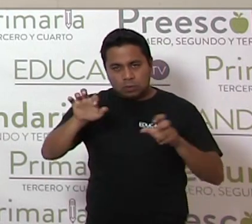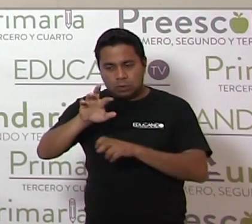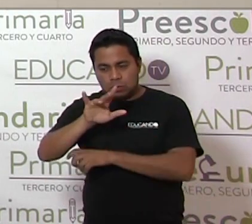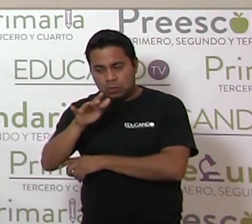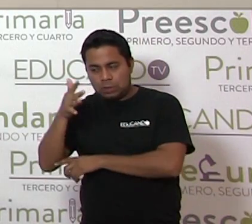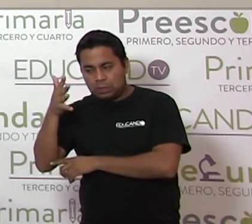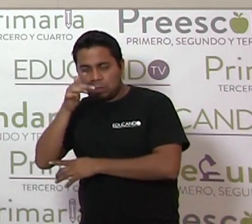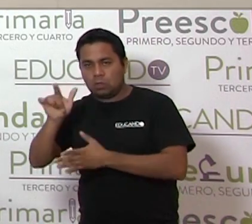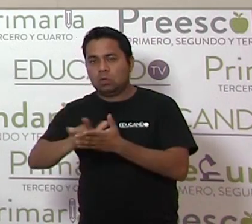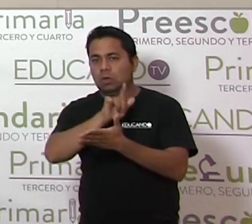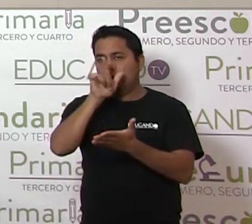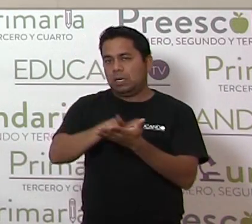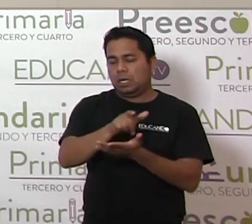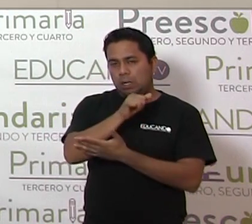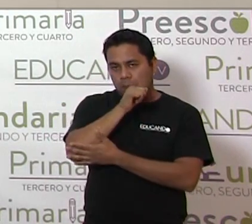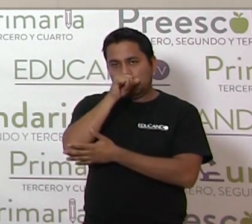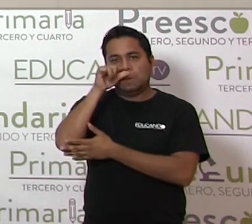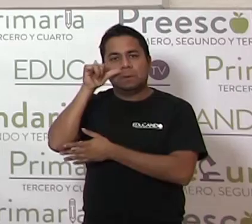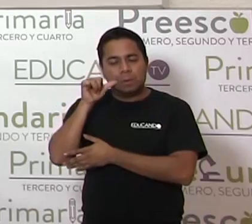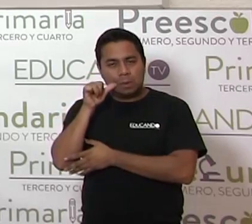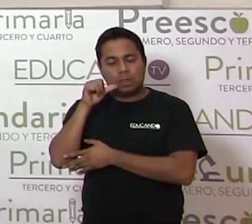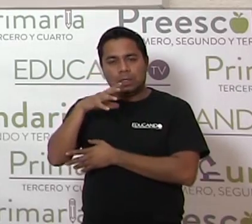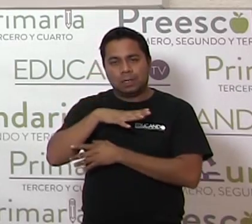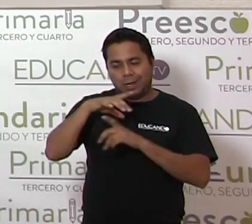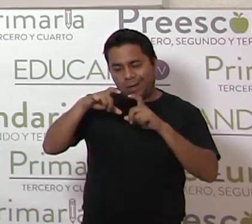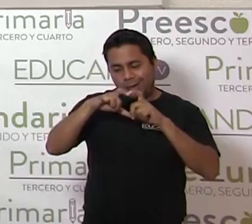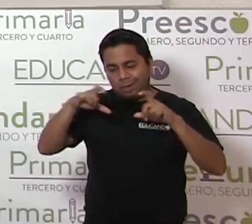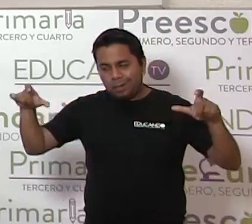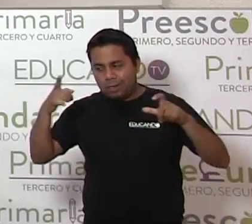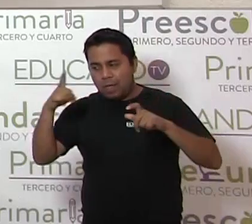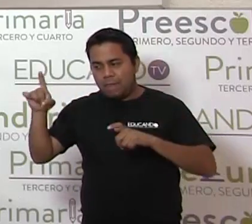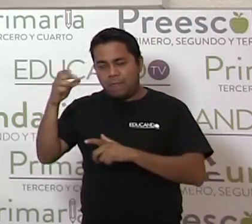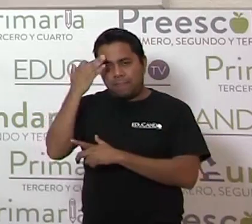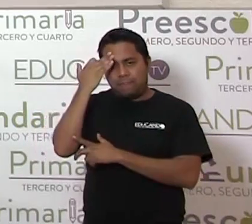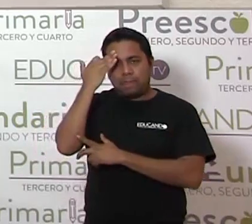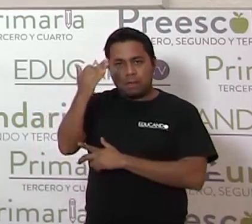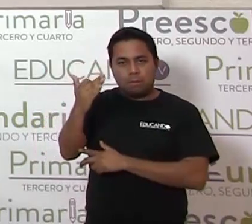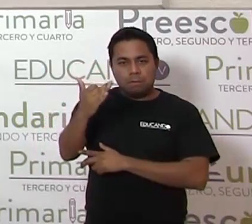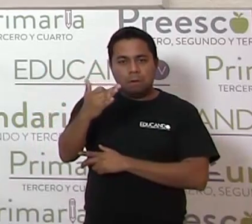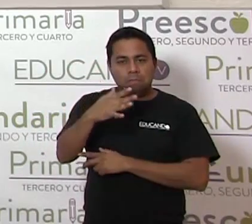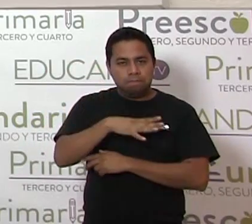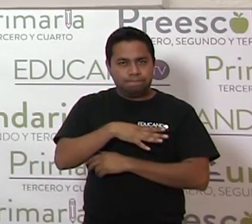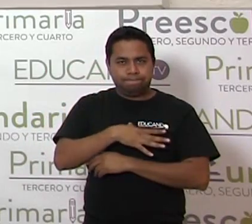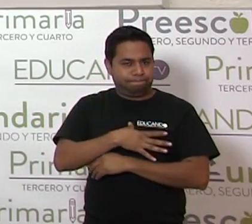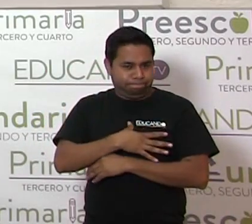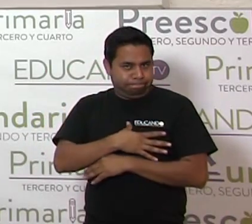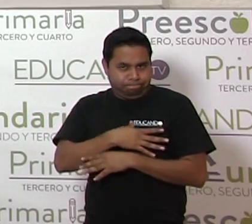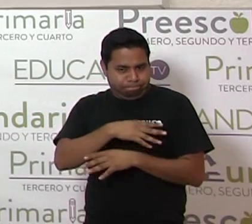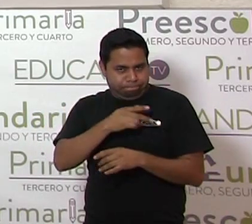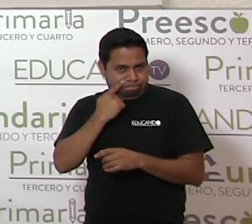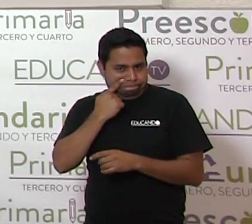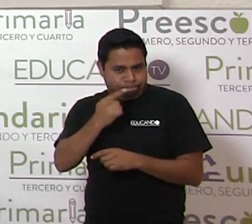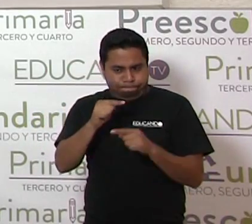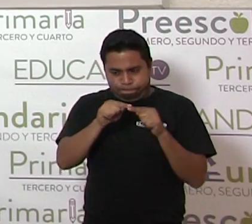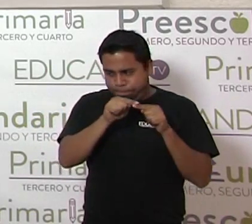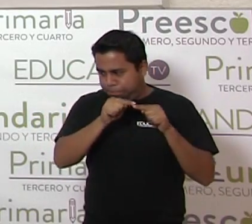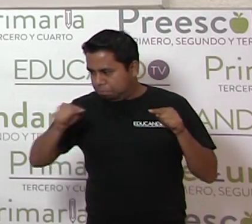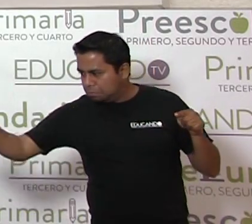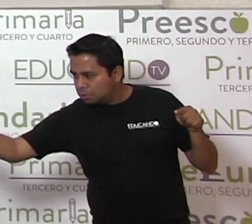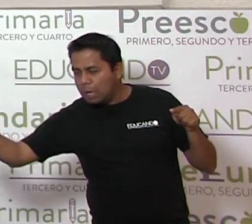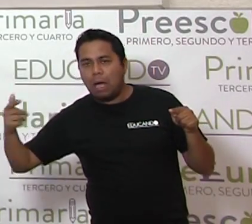1855, Ley Juárez. Bien, tenemos la línea del tiempo, literalmente es una línea,